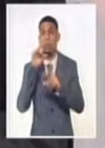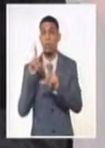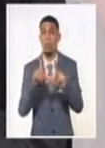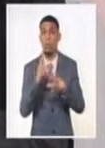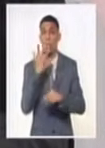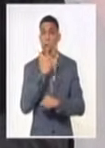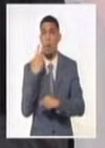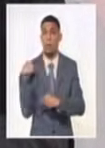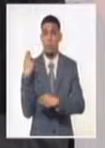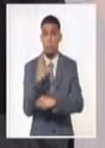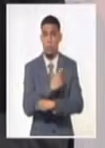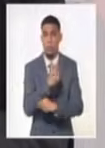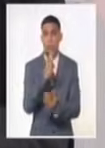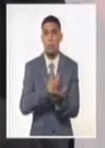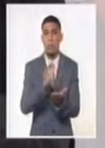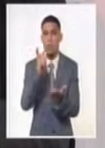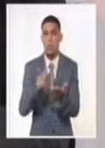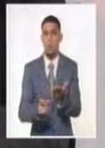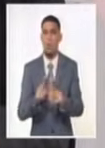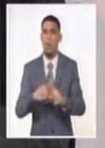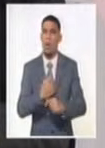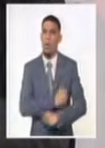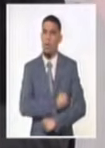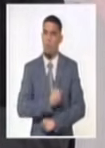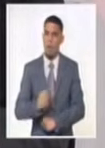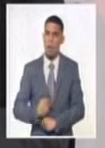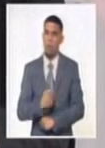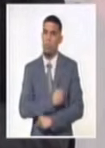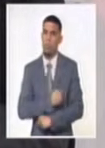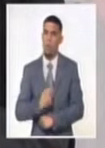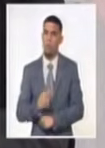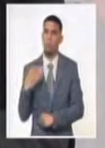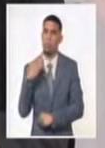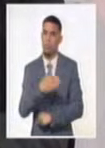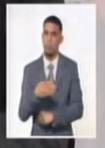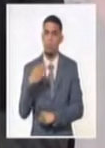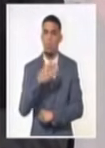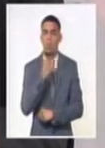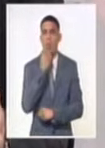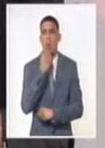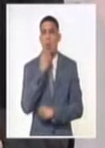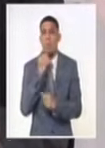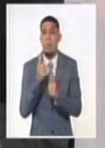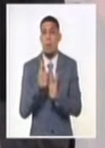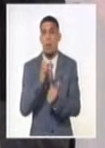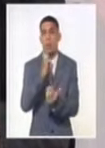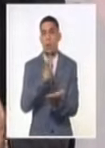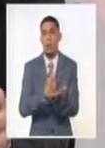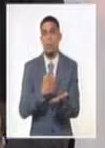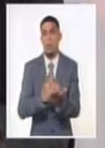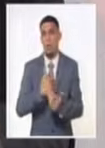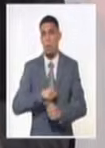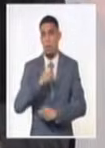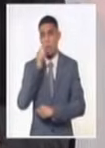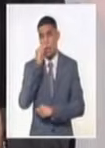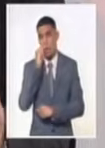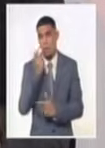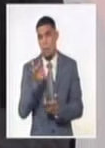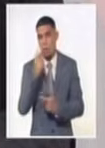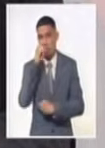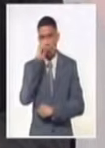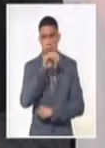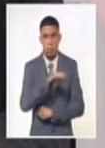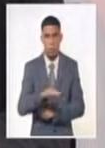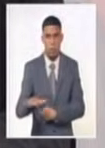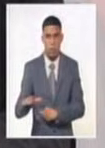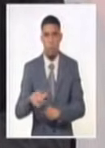el gran esfuerzo que hacen por tratar de garantizar la educación a nuestros hijos, a nuestros niños, a